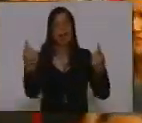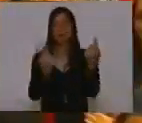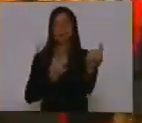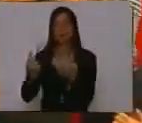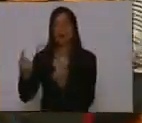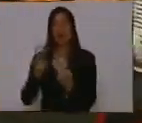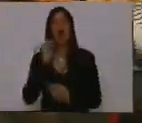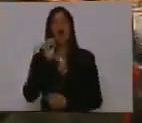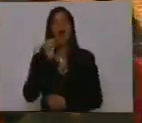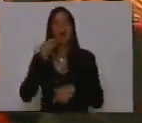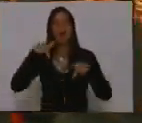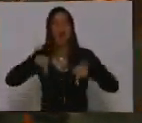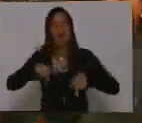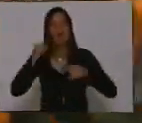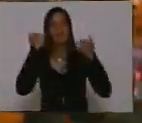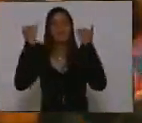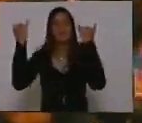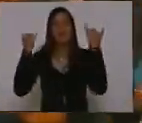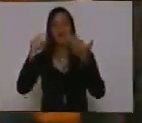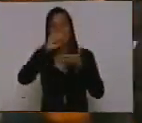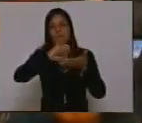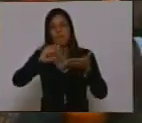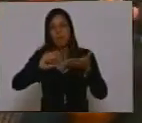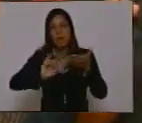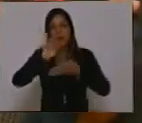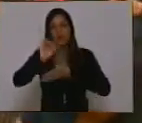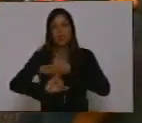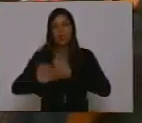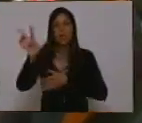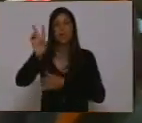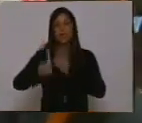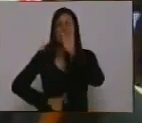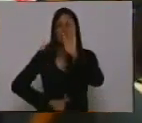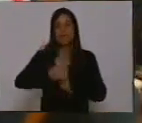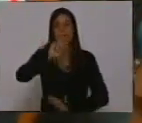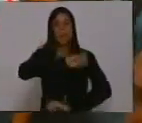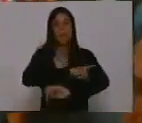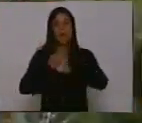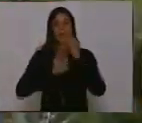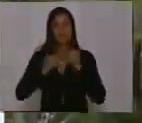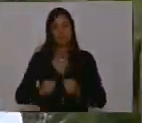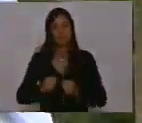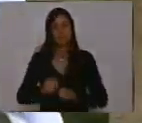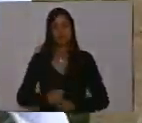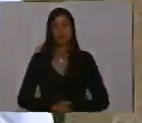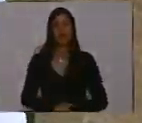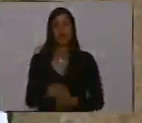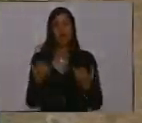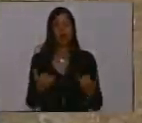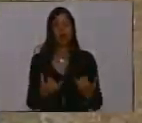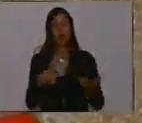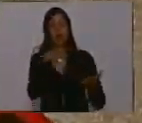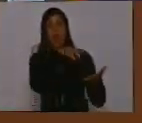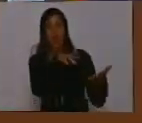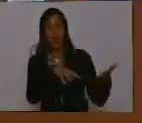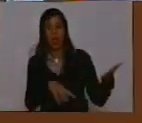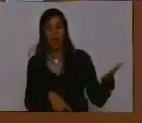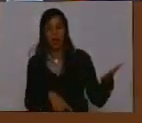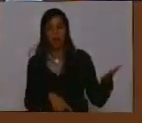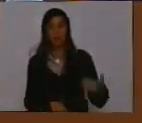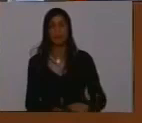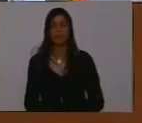la Venezuela y la patria potencia. Procedo a leer el documento, primer vicepresidente.